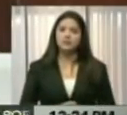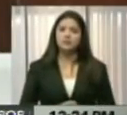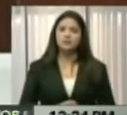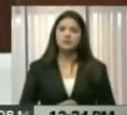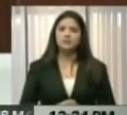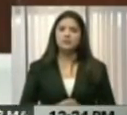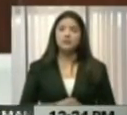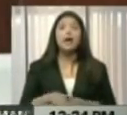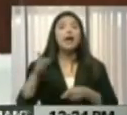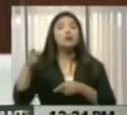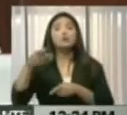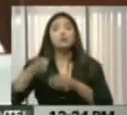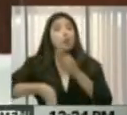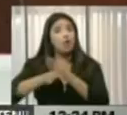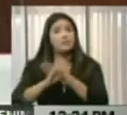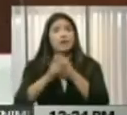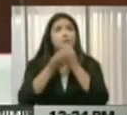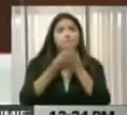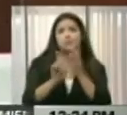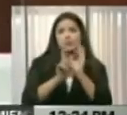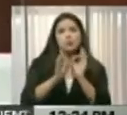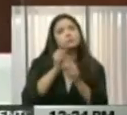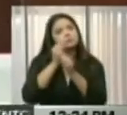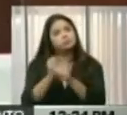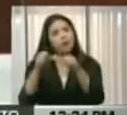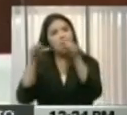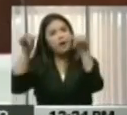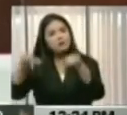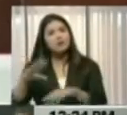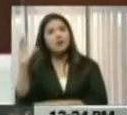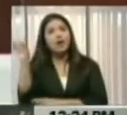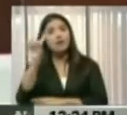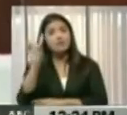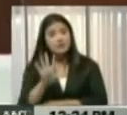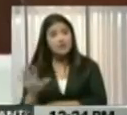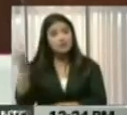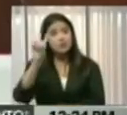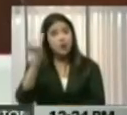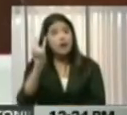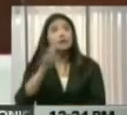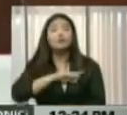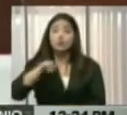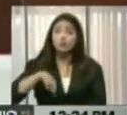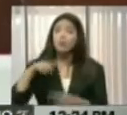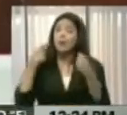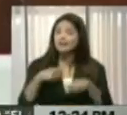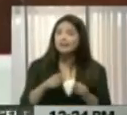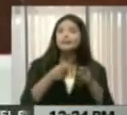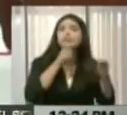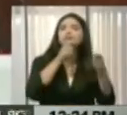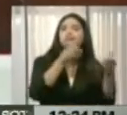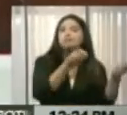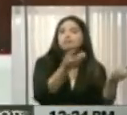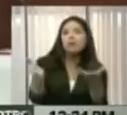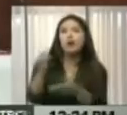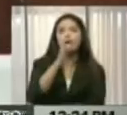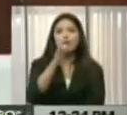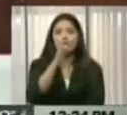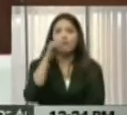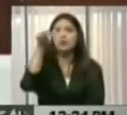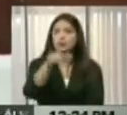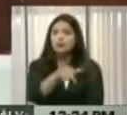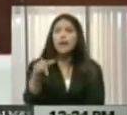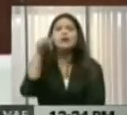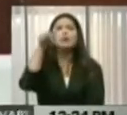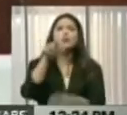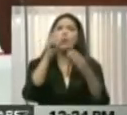ha ofrecido detalles y continuará acá en nuestro país. Nosotros vamos a tratar de llevarles a ustedes toda la información. Es una